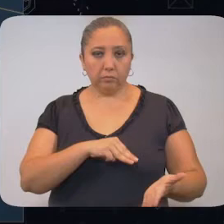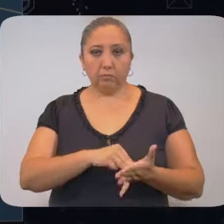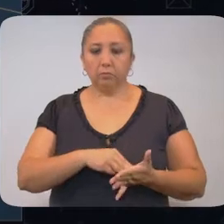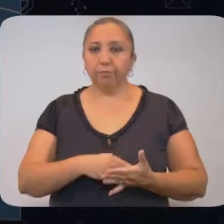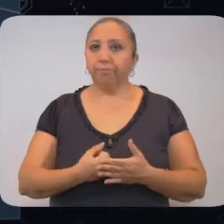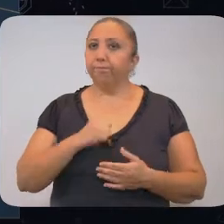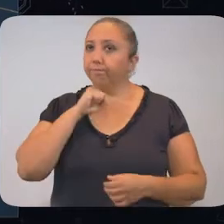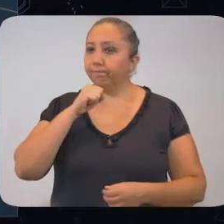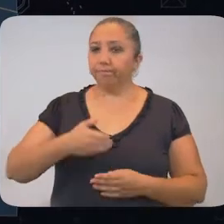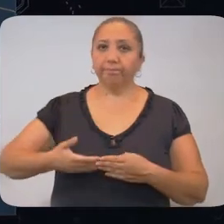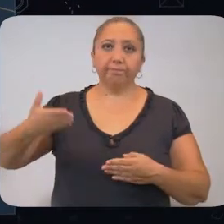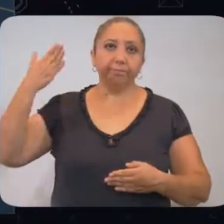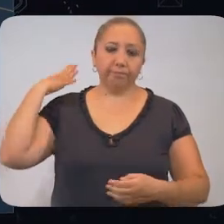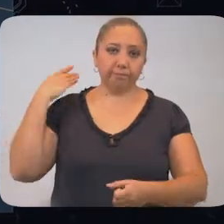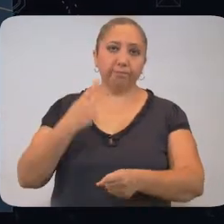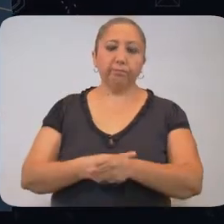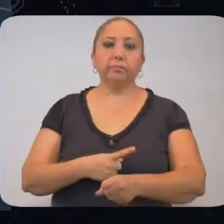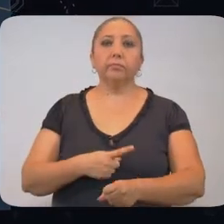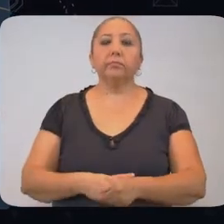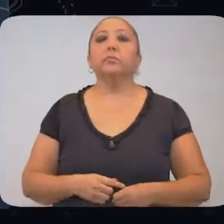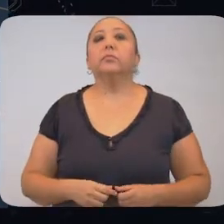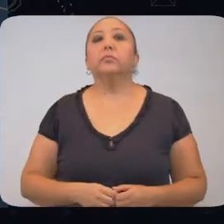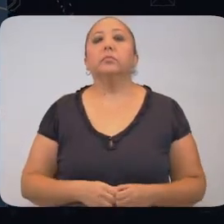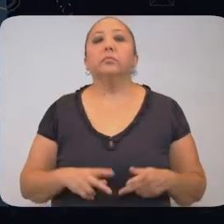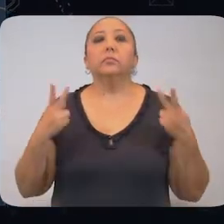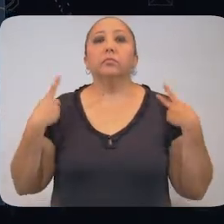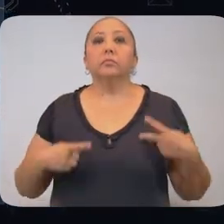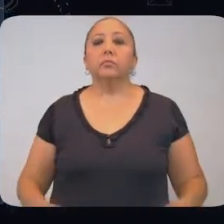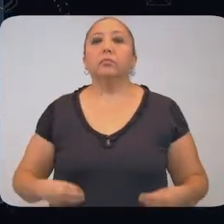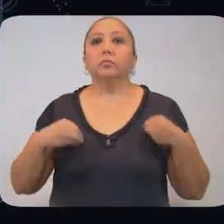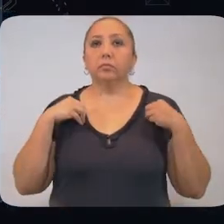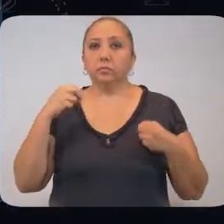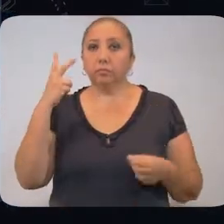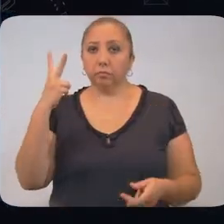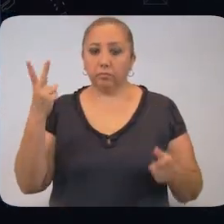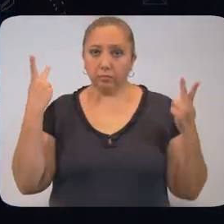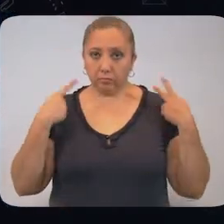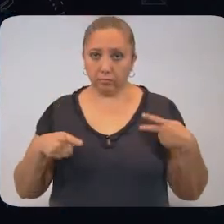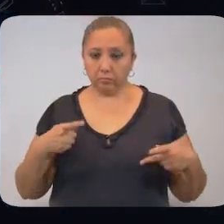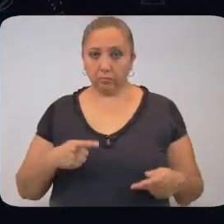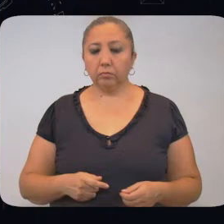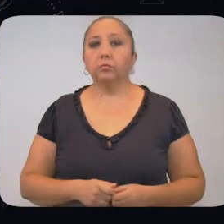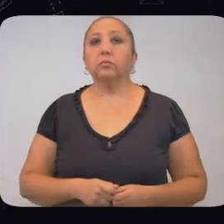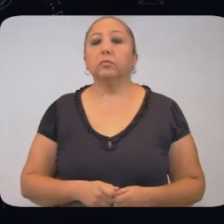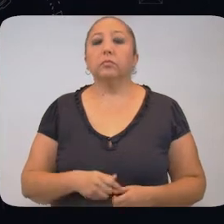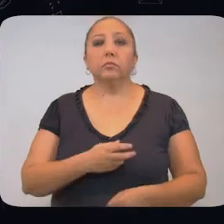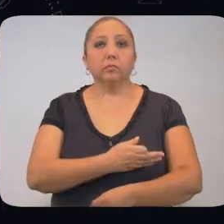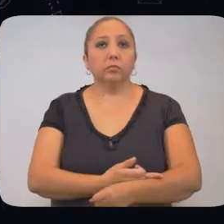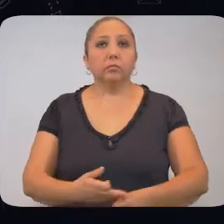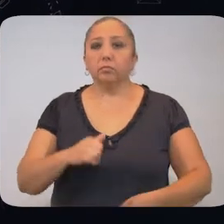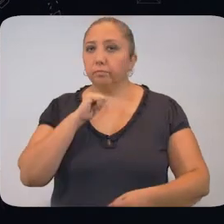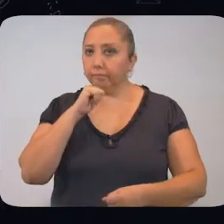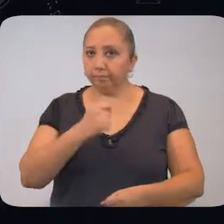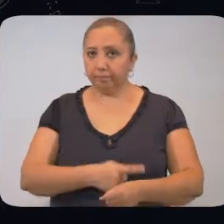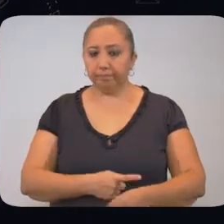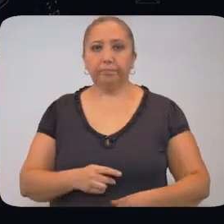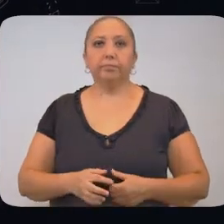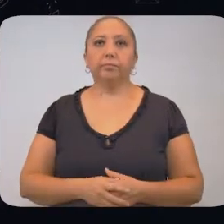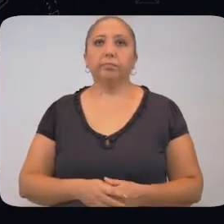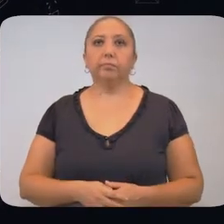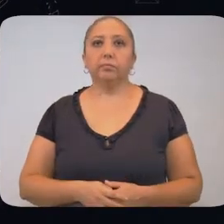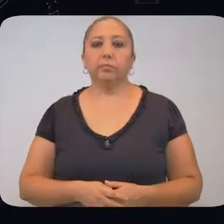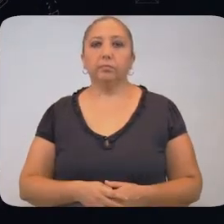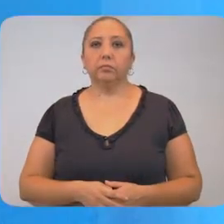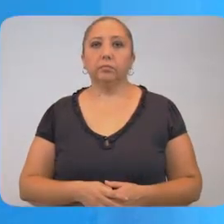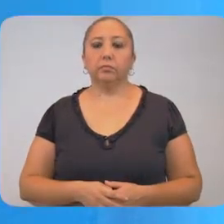sin antecedentes de enfermedades previas. El paciente convivía con 2 contactos, los cuales hasta el momento se reportan